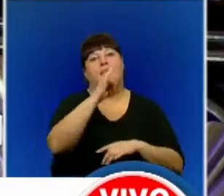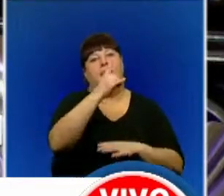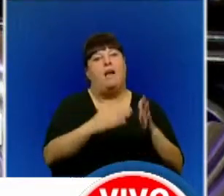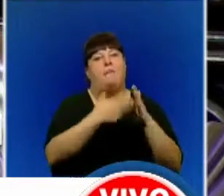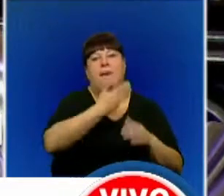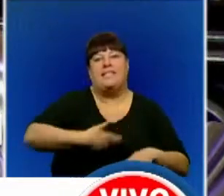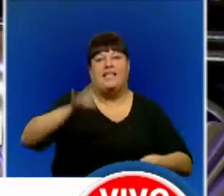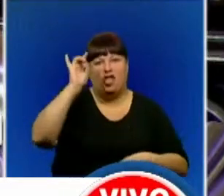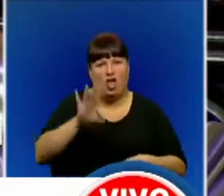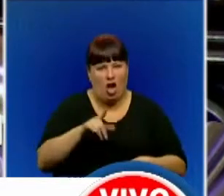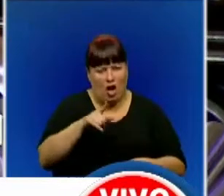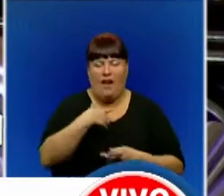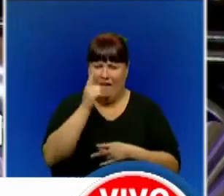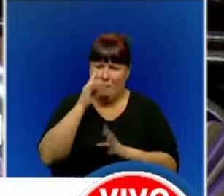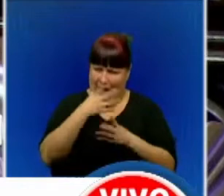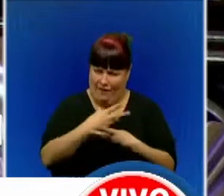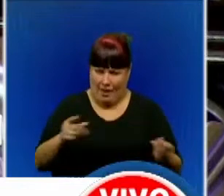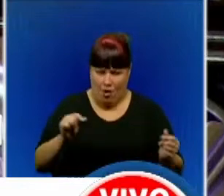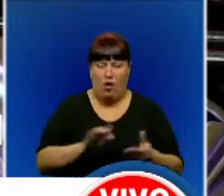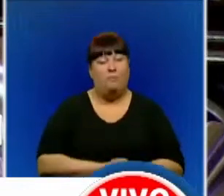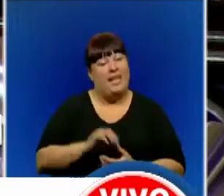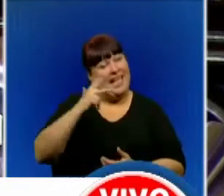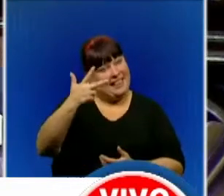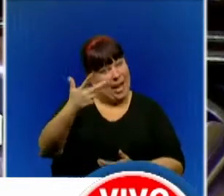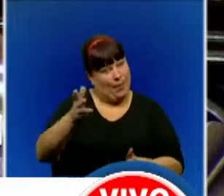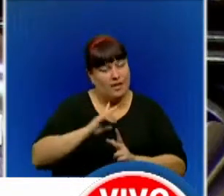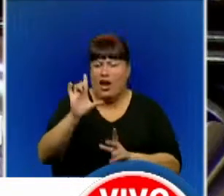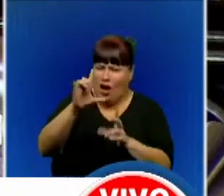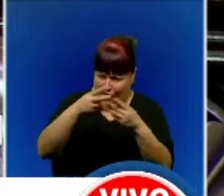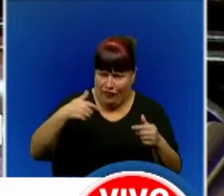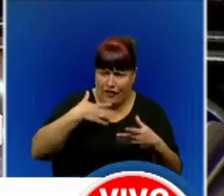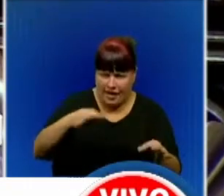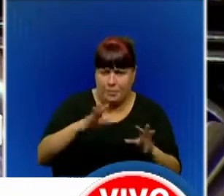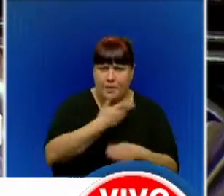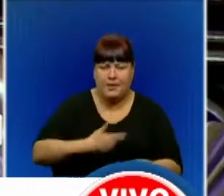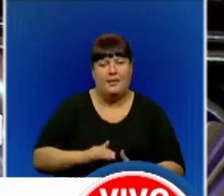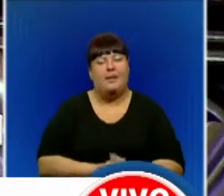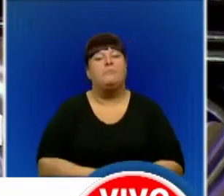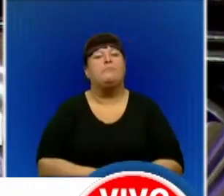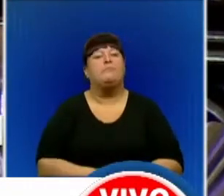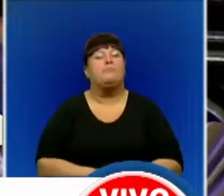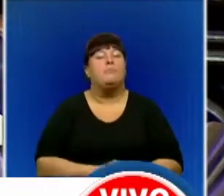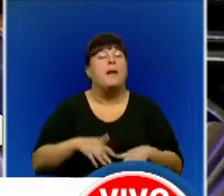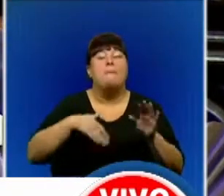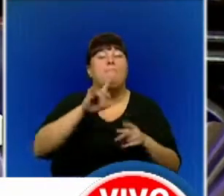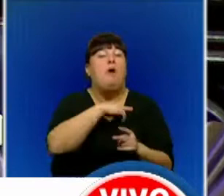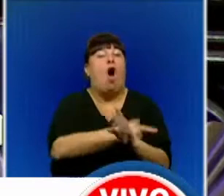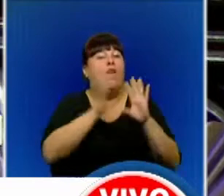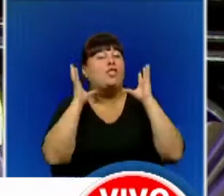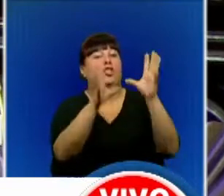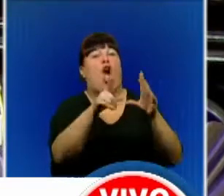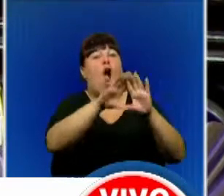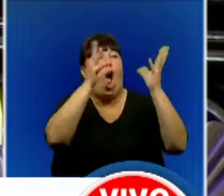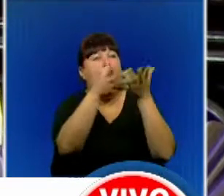Y fíjese, y con esto voy terminando, señor presidente. Es la tercera vez que me lo dice. Voy terminando con esto, señor presidente. La concentración de poder que hace